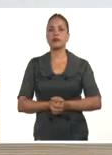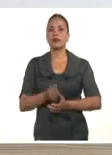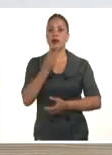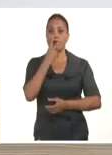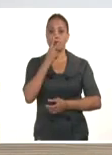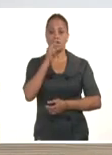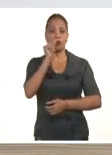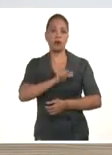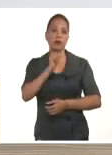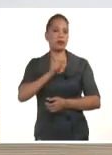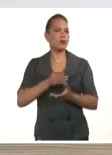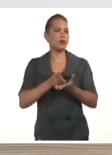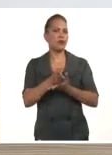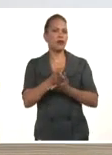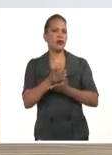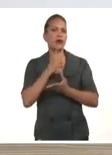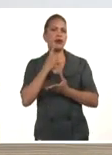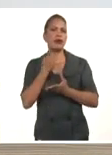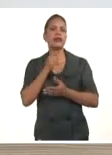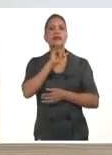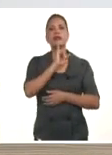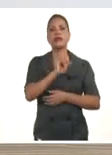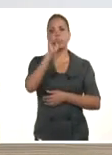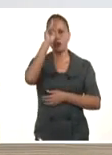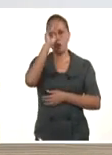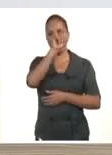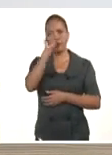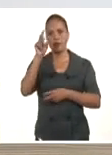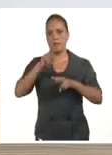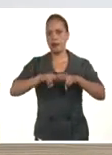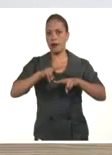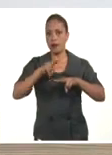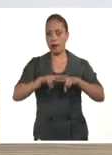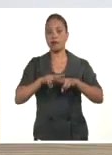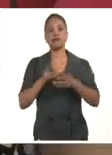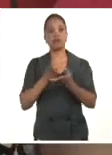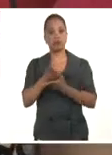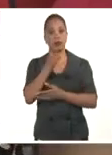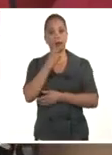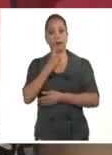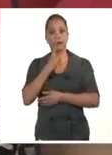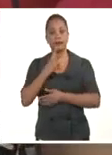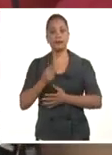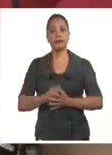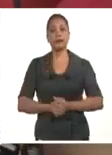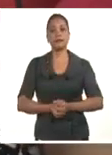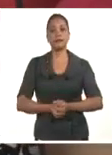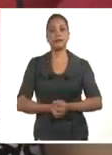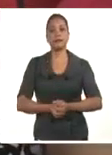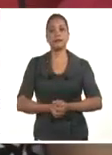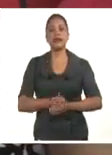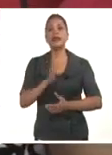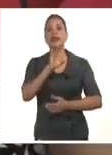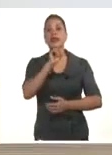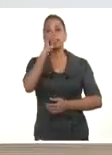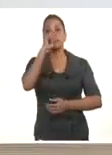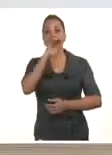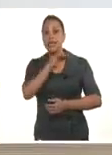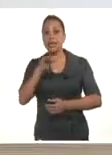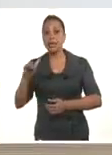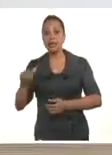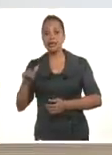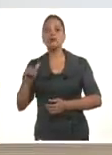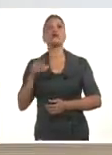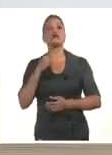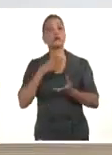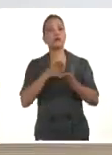se mantiene en 6 hospitales de la capital del país. Los 15 niños